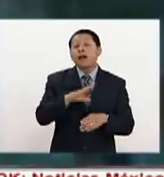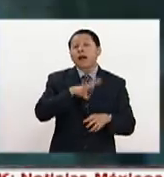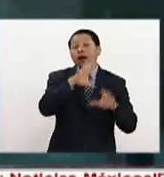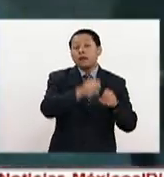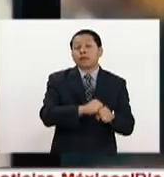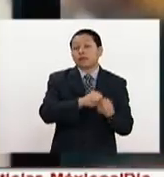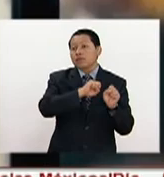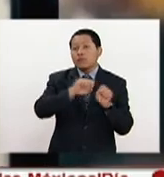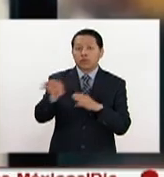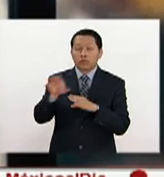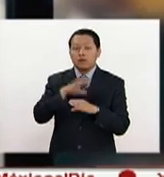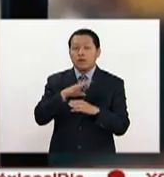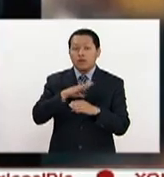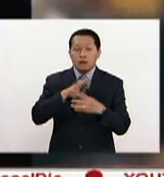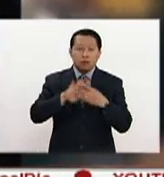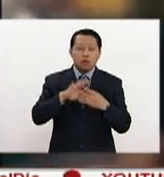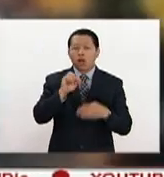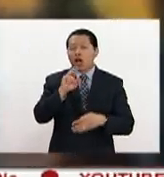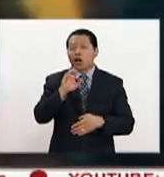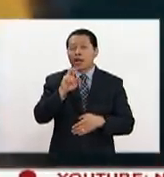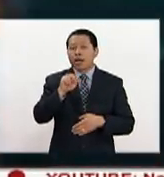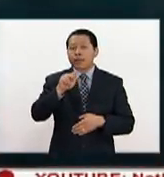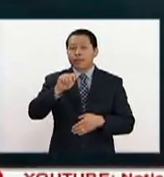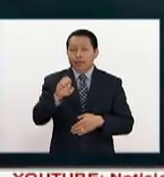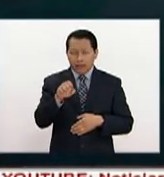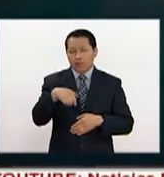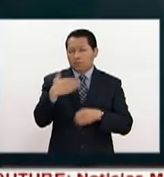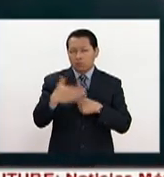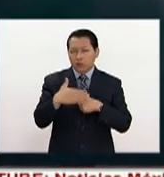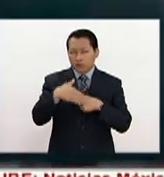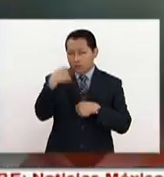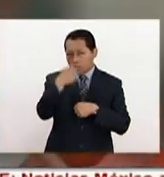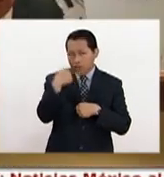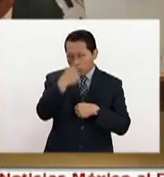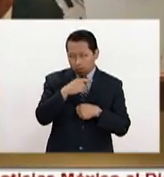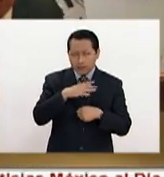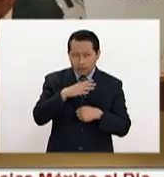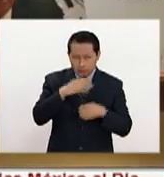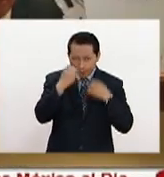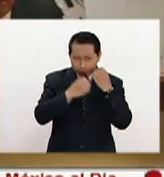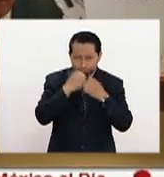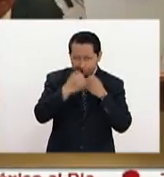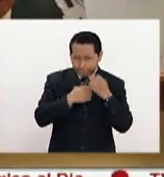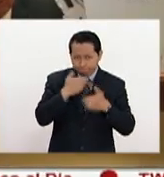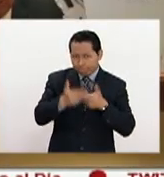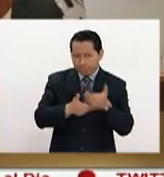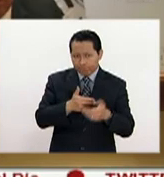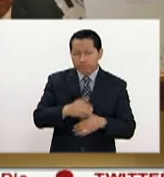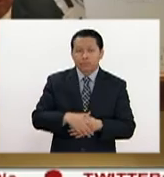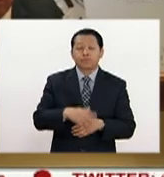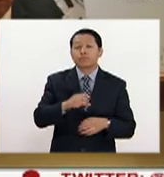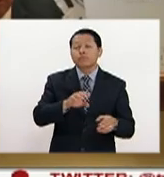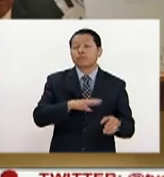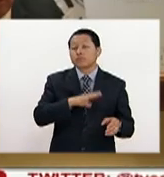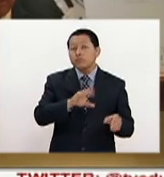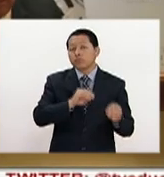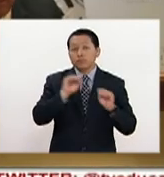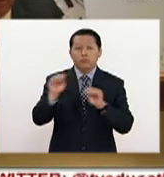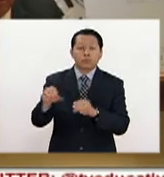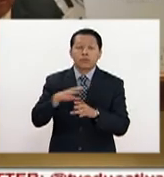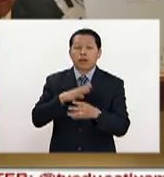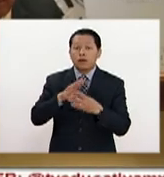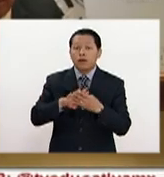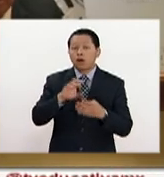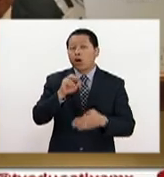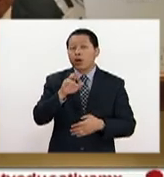trasladado al reclusorio Oriente y en las próximas horas será vinculado a proceso. El imputado imputado es trasladado al reclusorio preventivo Varonil